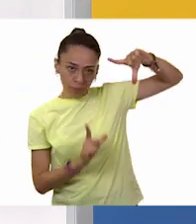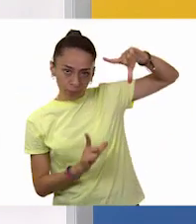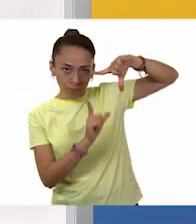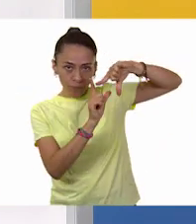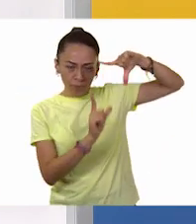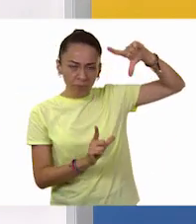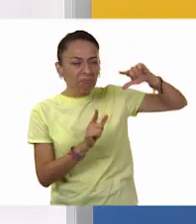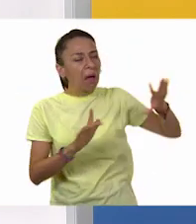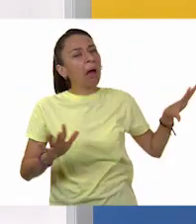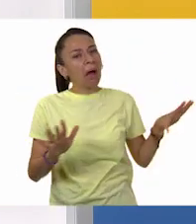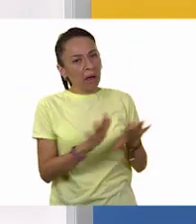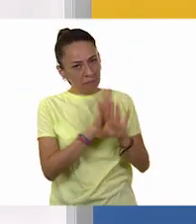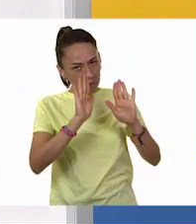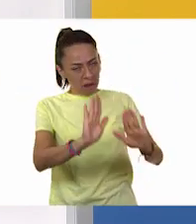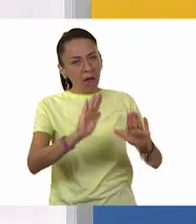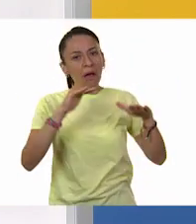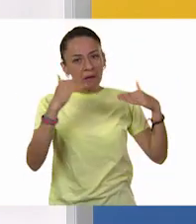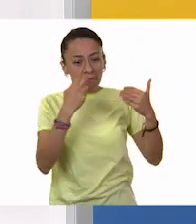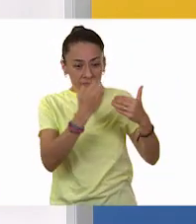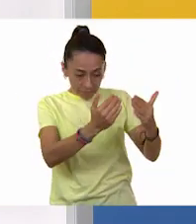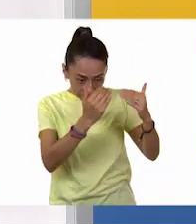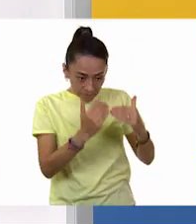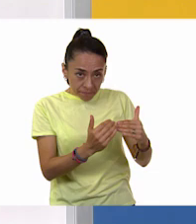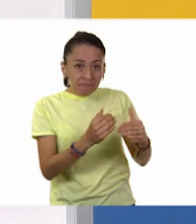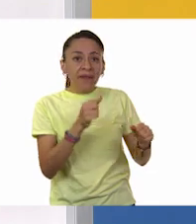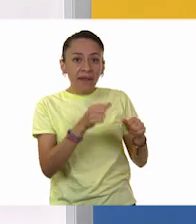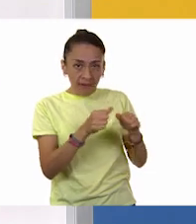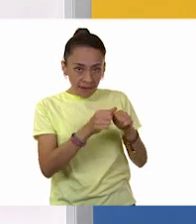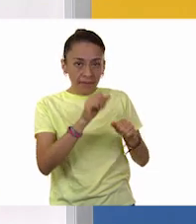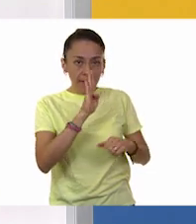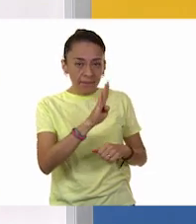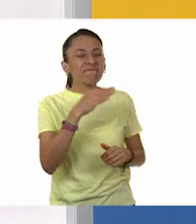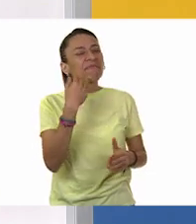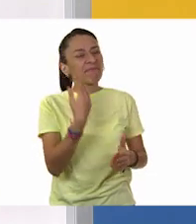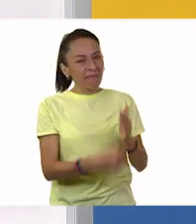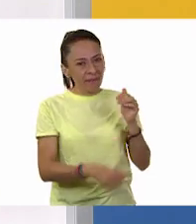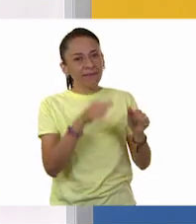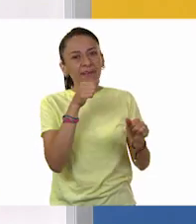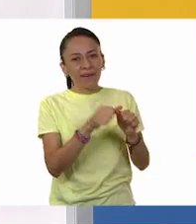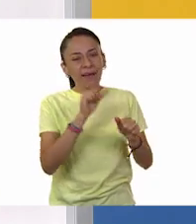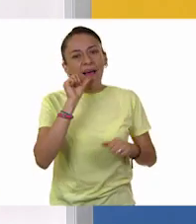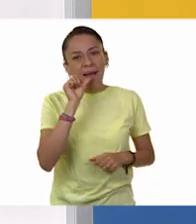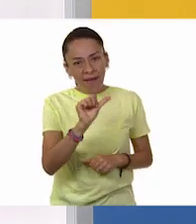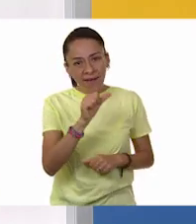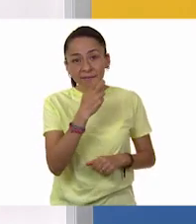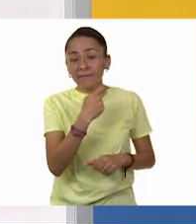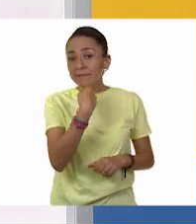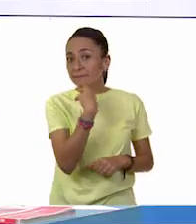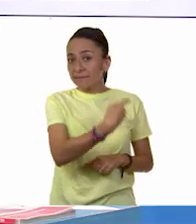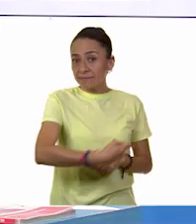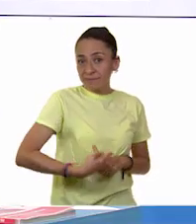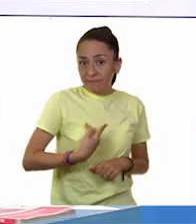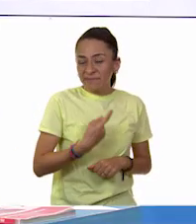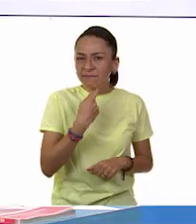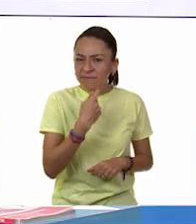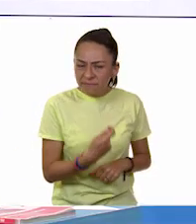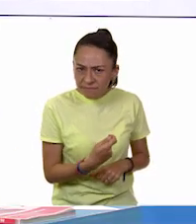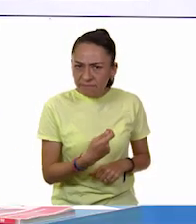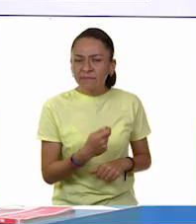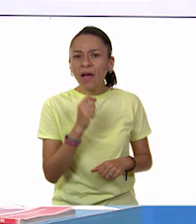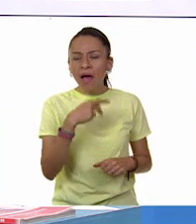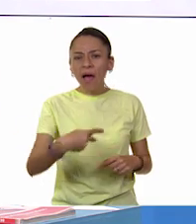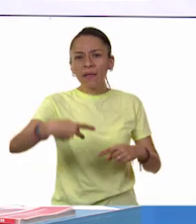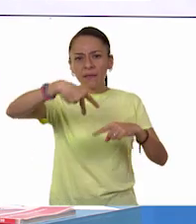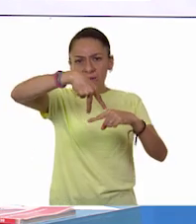inciso B. Ahora nos falta el inciso A, donde nos pregunta, ¿cómo son los triángulos que obtenemos